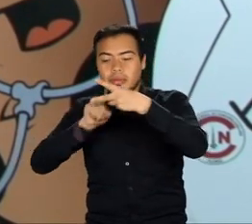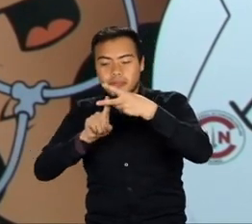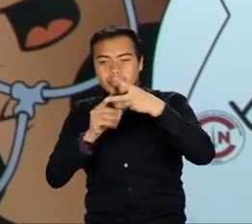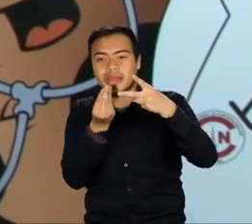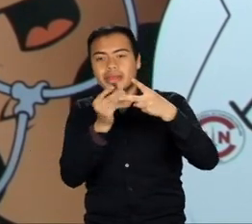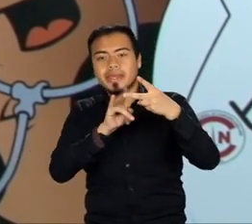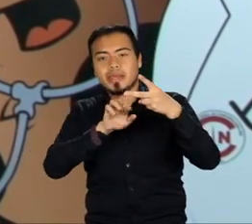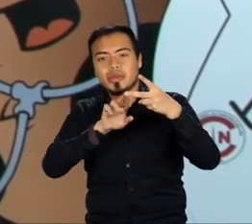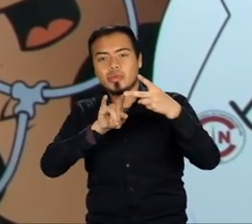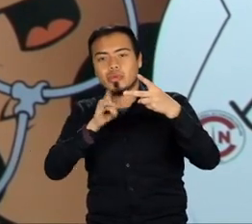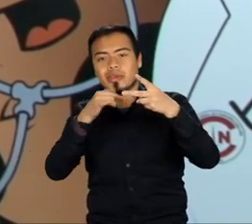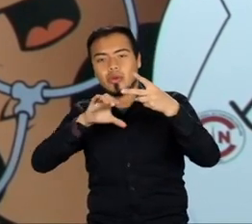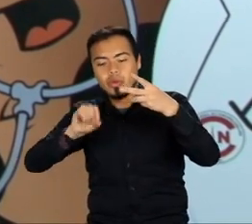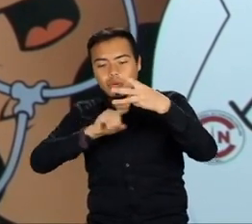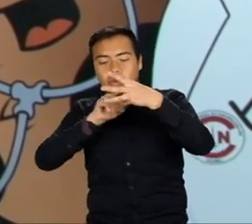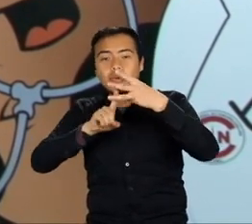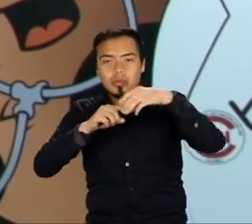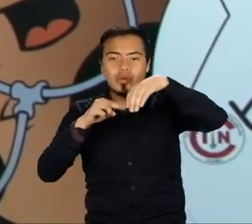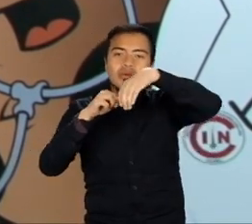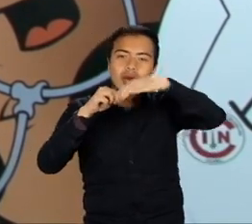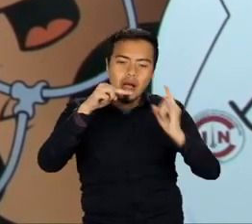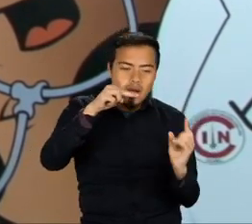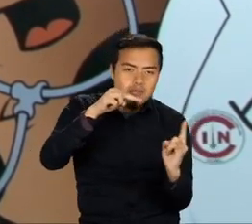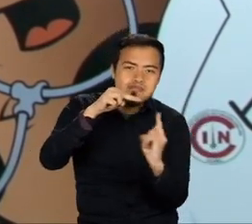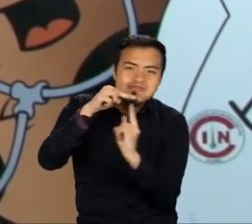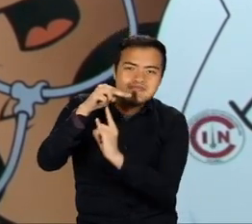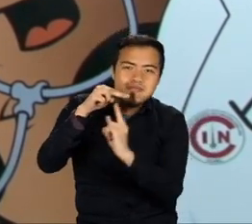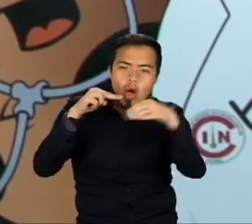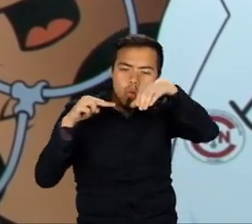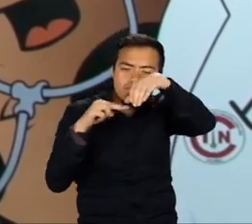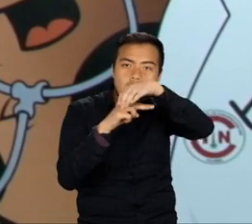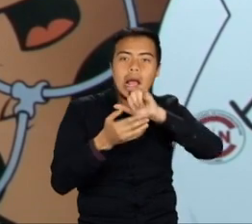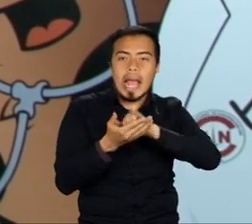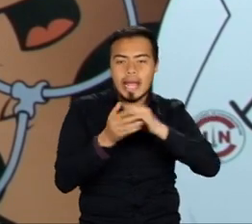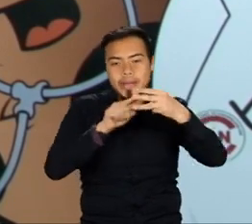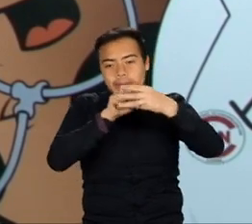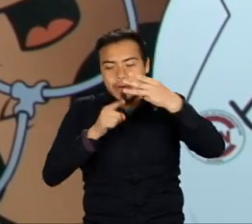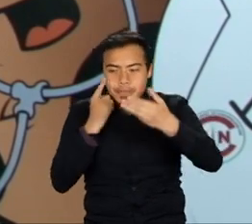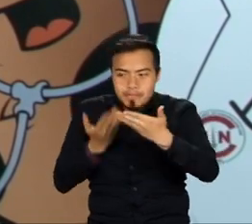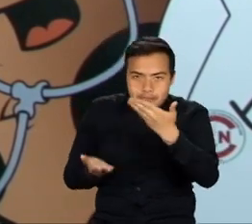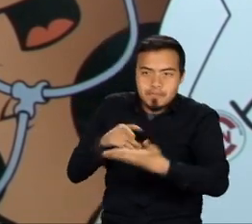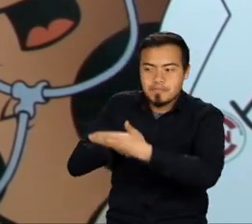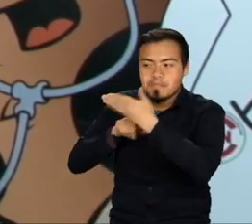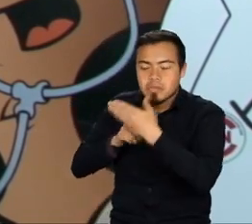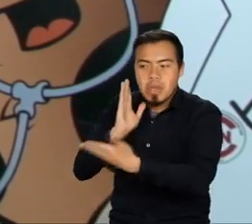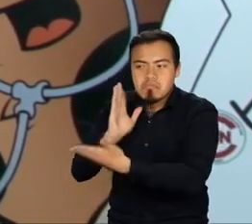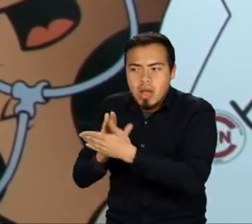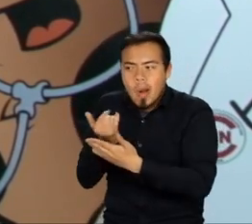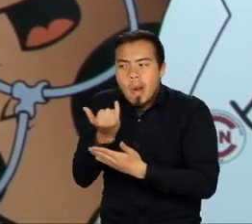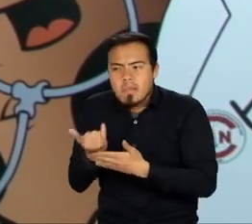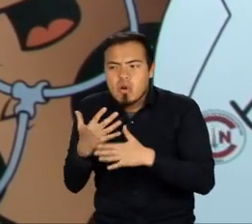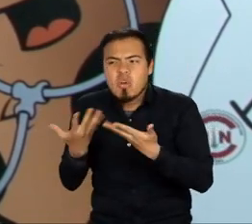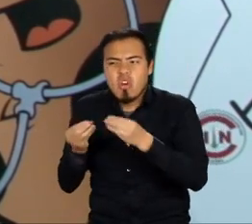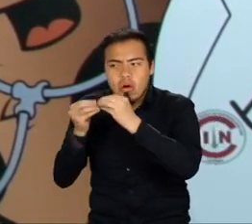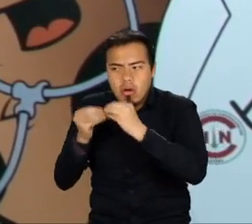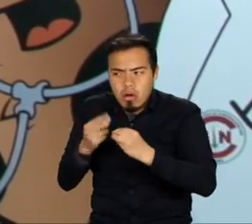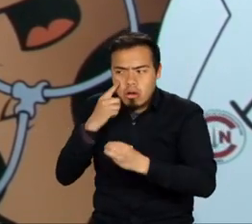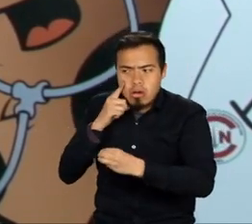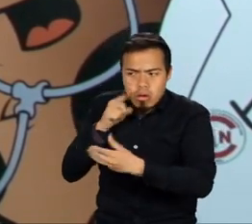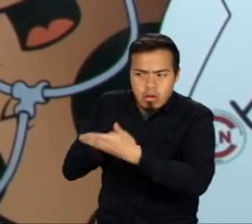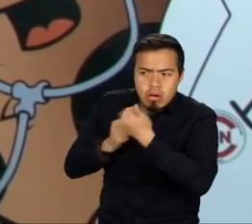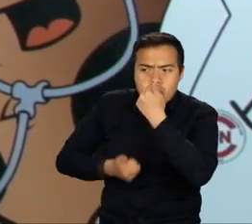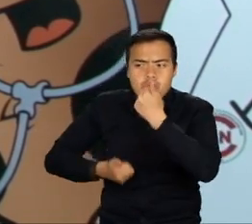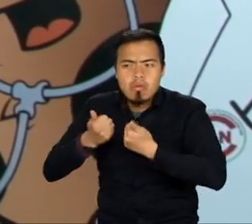tratamiento quirúrgico y el tratamiento con radioterapia. Dependiendo el cáncer, dependiendo el estadio, dependiendo cualquiera de